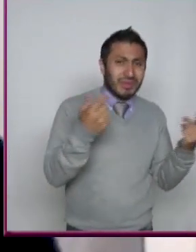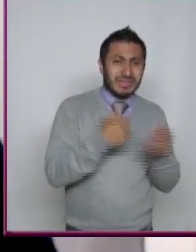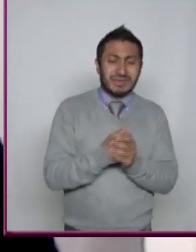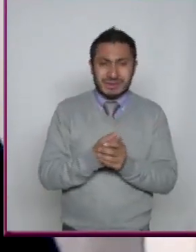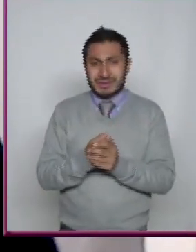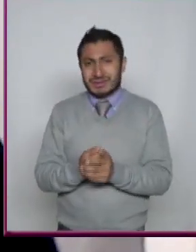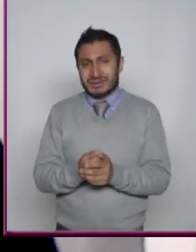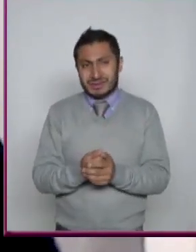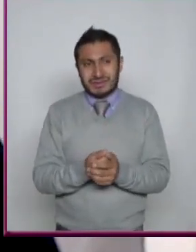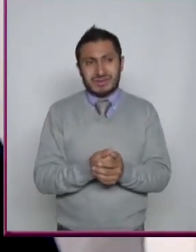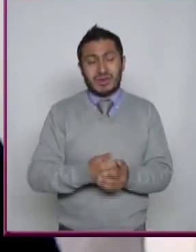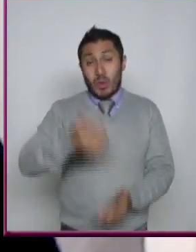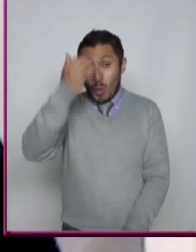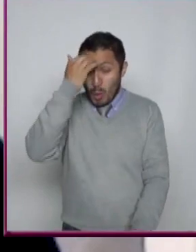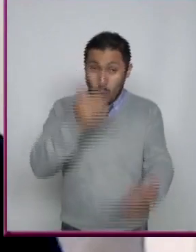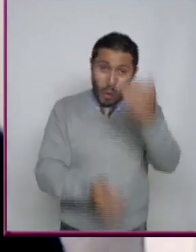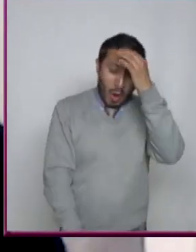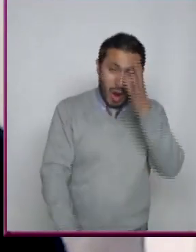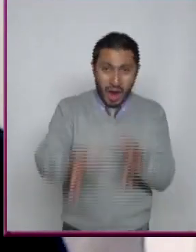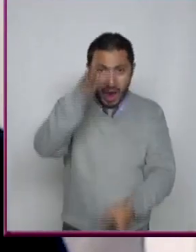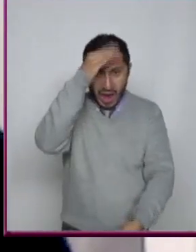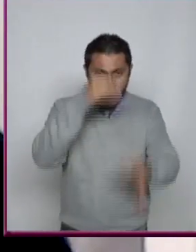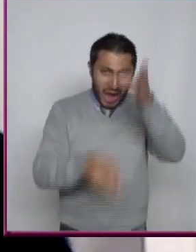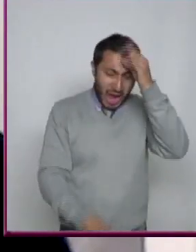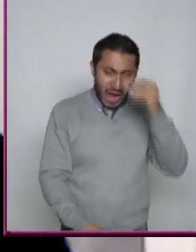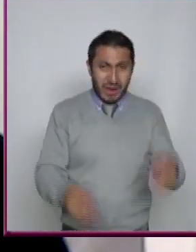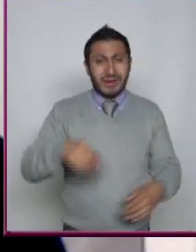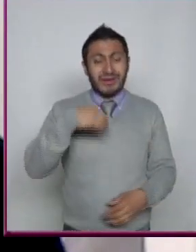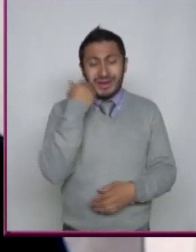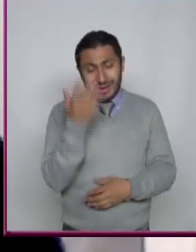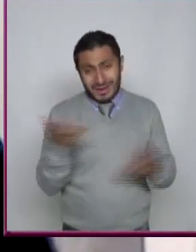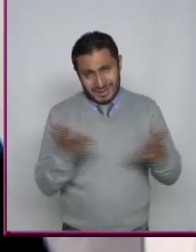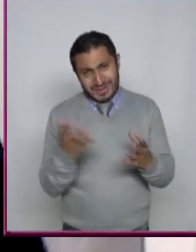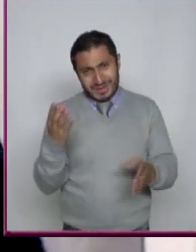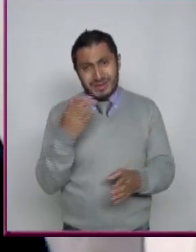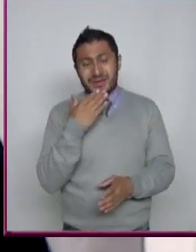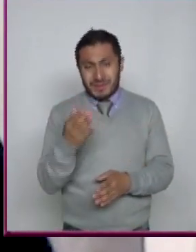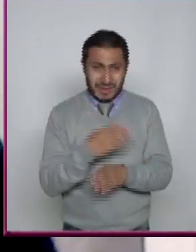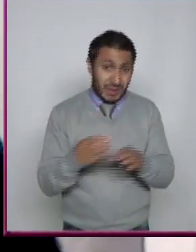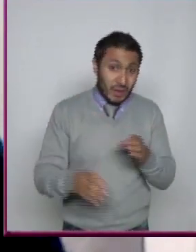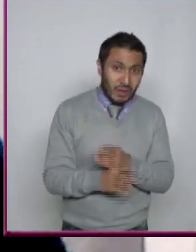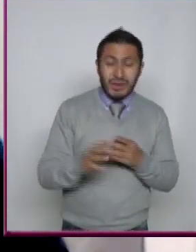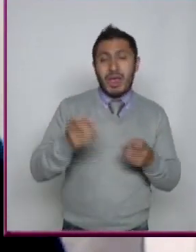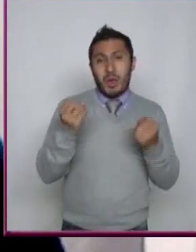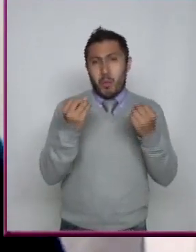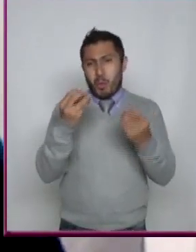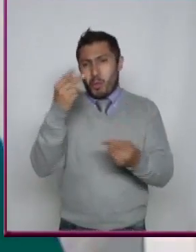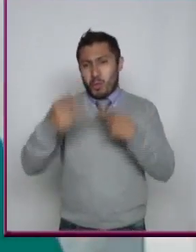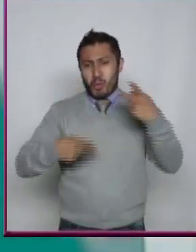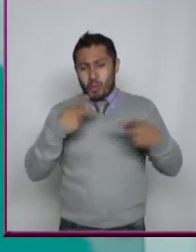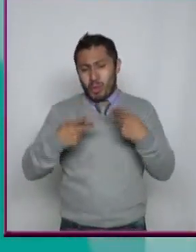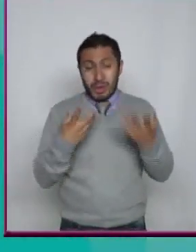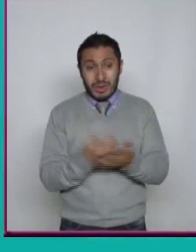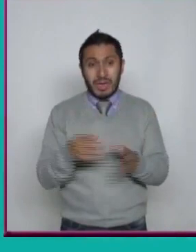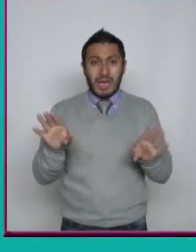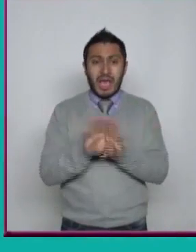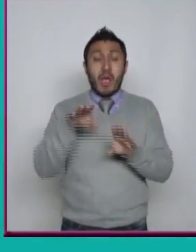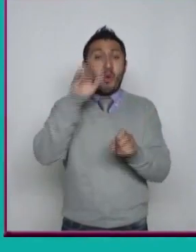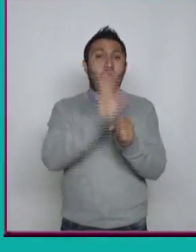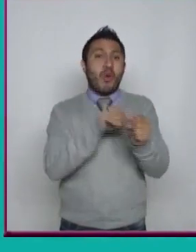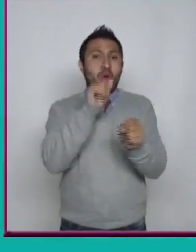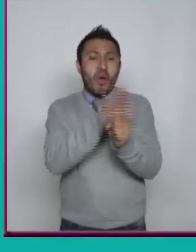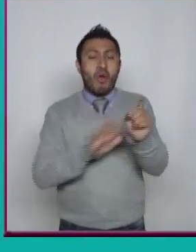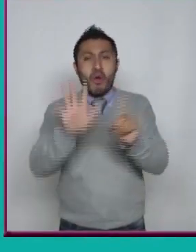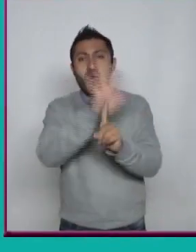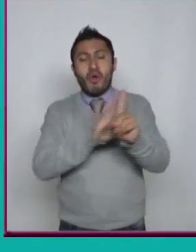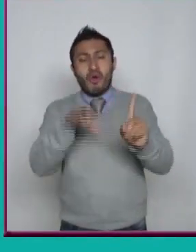referentes, guías, ¿no? Como creo que quieren hacer las cosas bien, ¿no? Y hay varias preguntas que me han hecho. ¿Cómo conquistar a